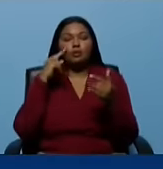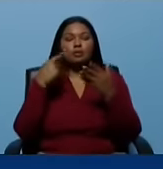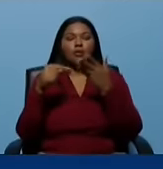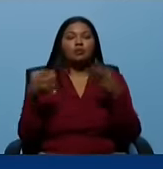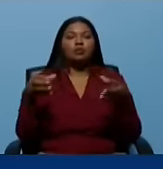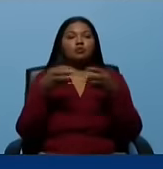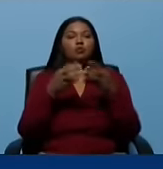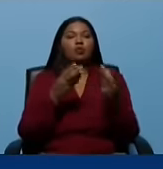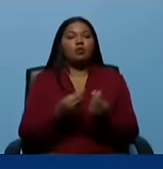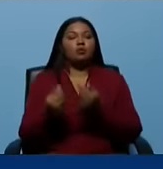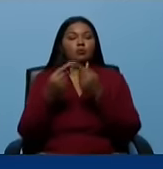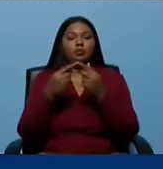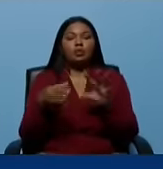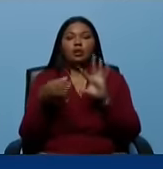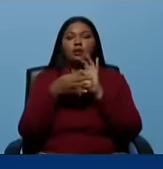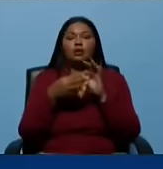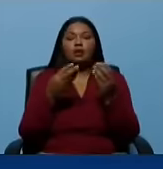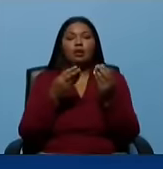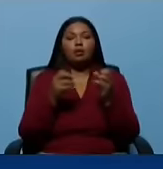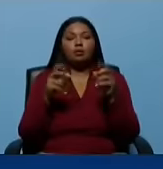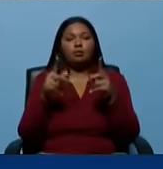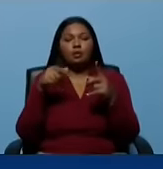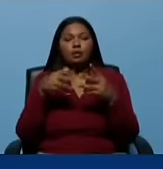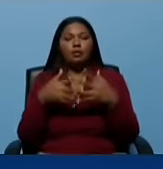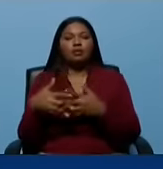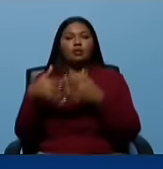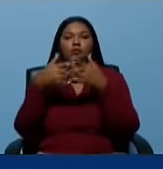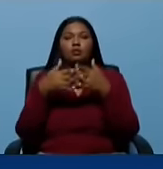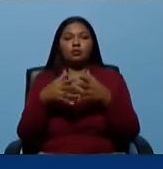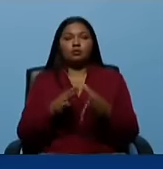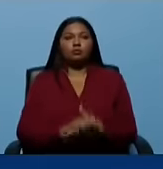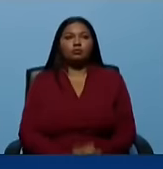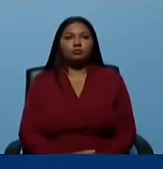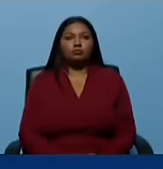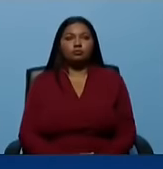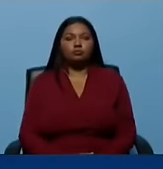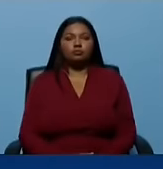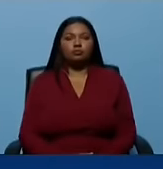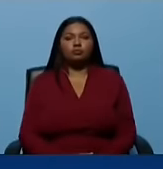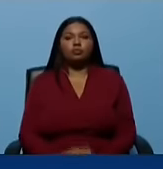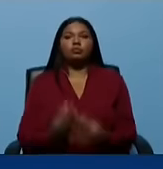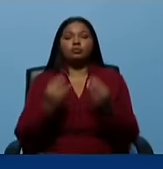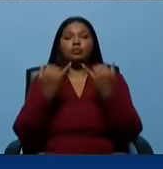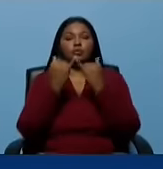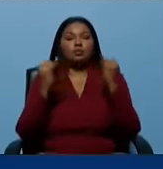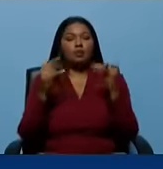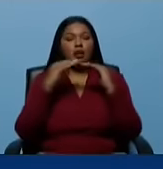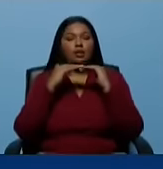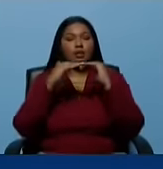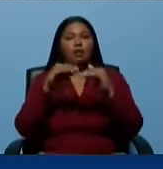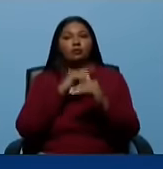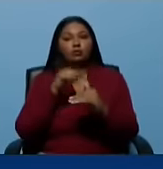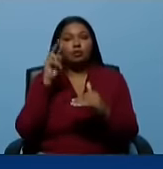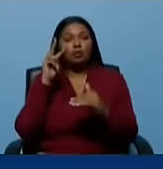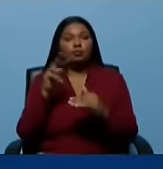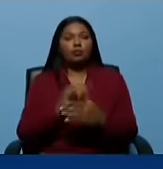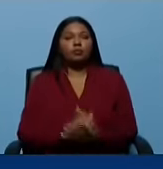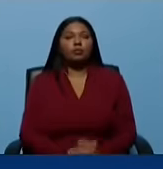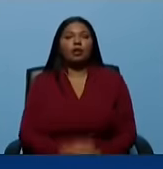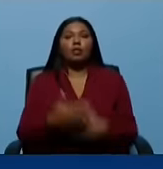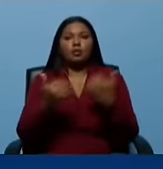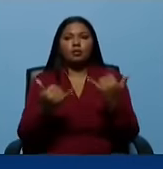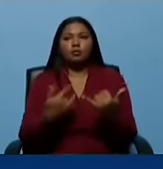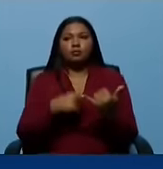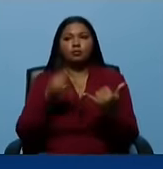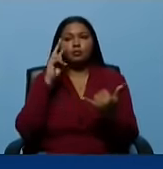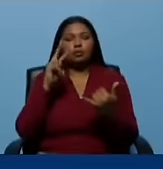económicos que están ligados a la economía estadounidense o sea por muy independiente por muy no alineado por muy yo que sea hasta aquí No llego